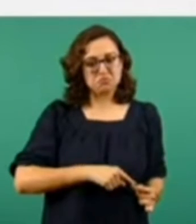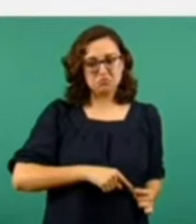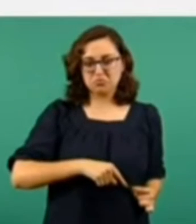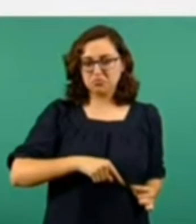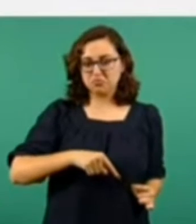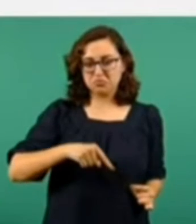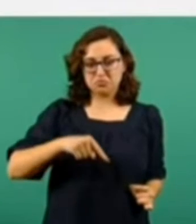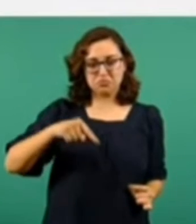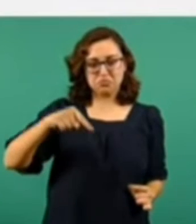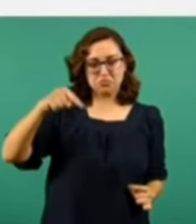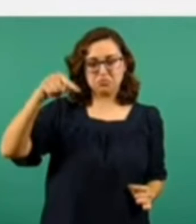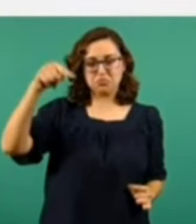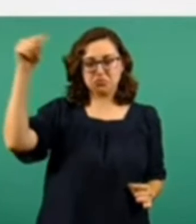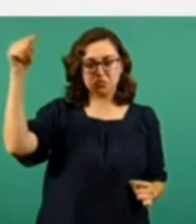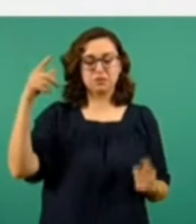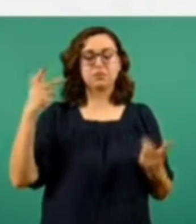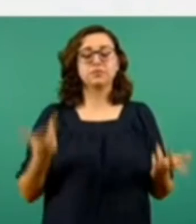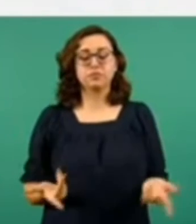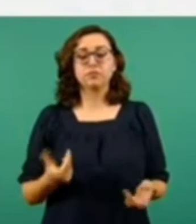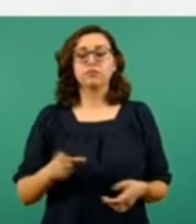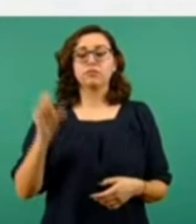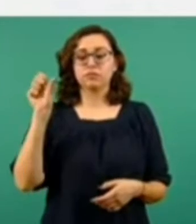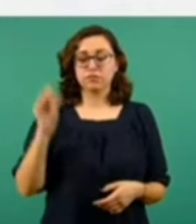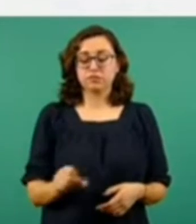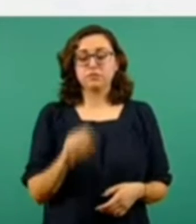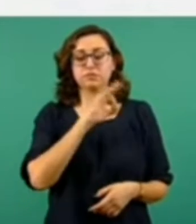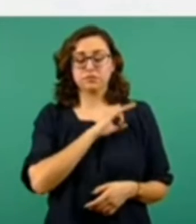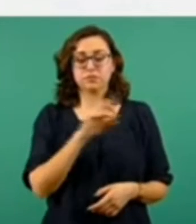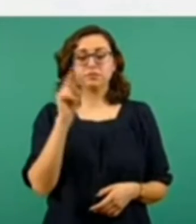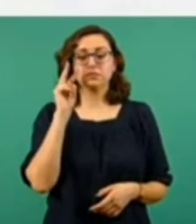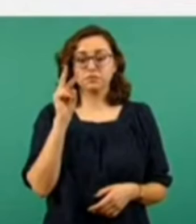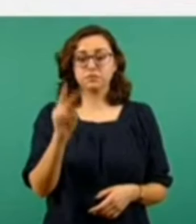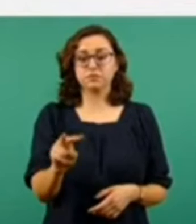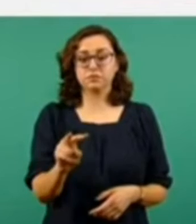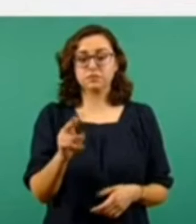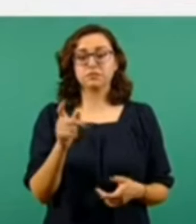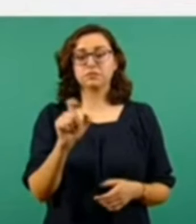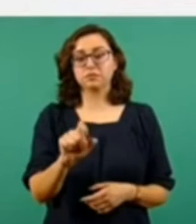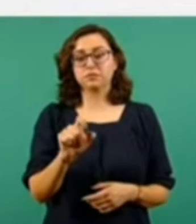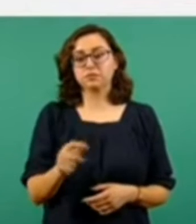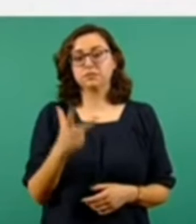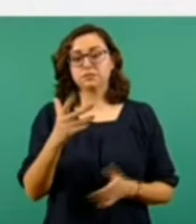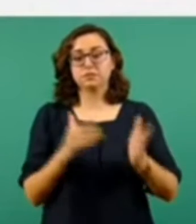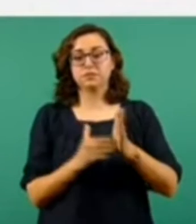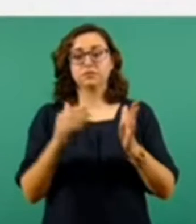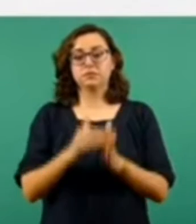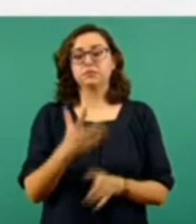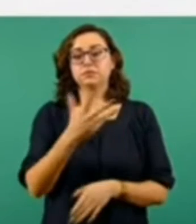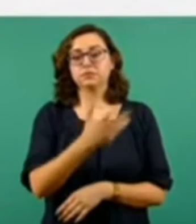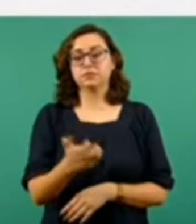que para el día de hoy actualiza en función del corte del día de ayer